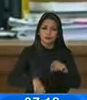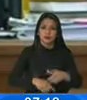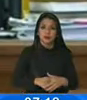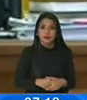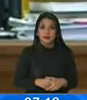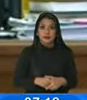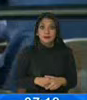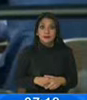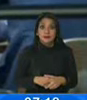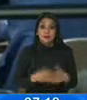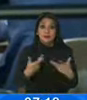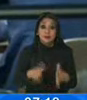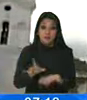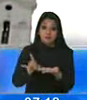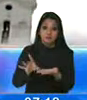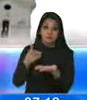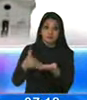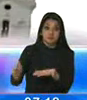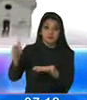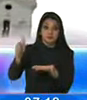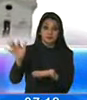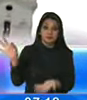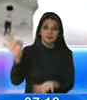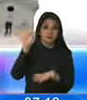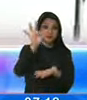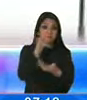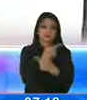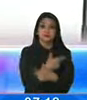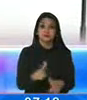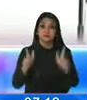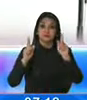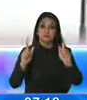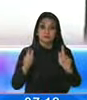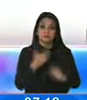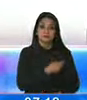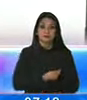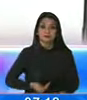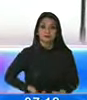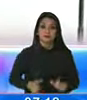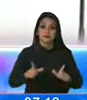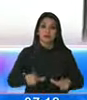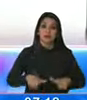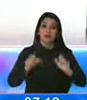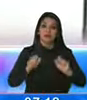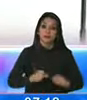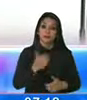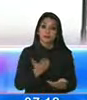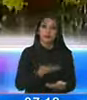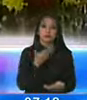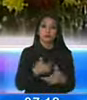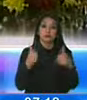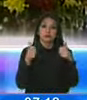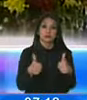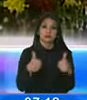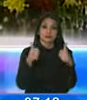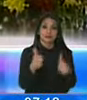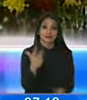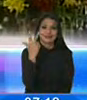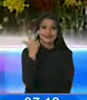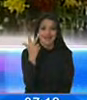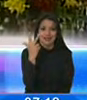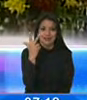caso, apartado del cargo Glass, queda el terreno abierto para que el presidente Lenín Moreno pueda proponer una terna de 3 candidatos